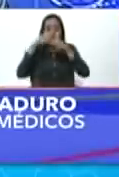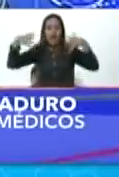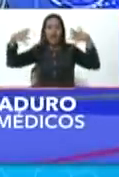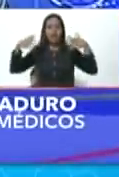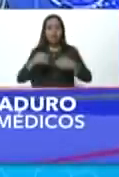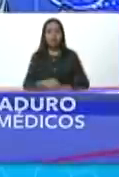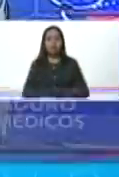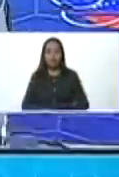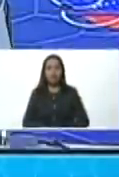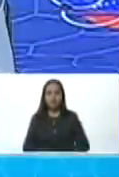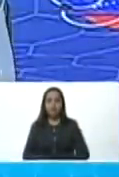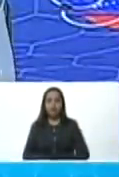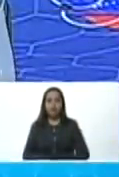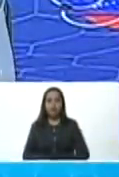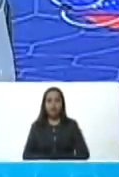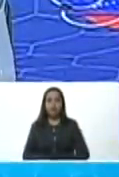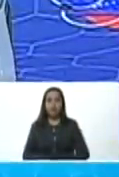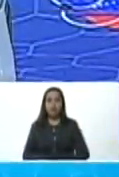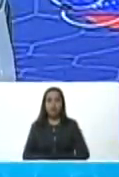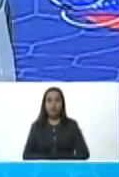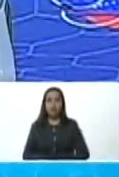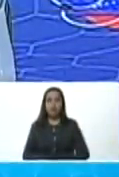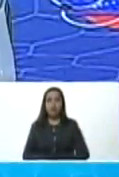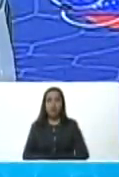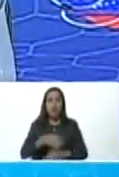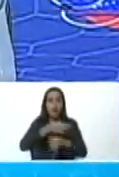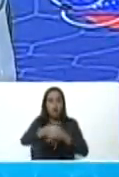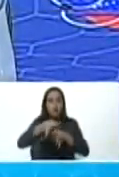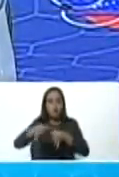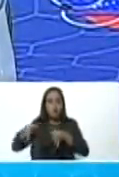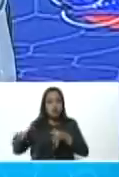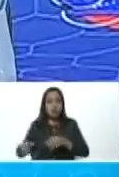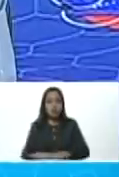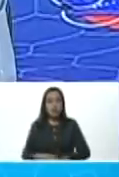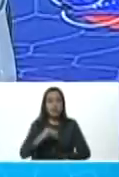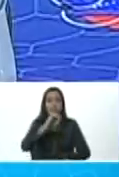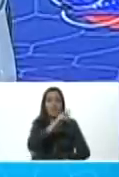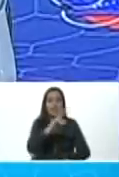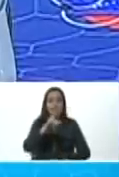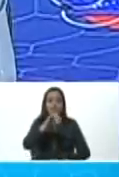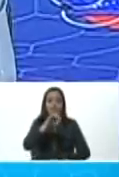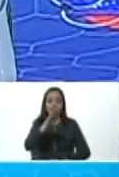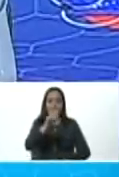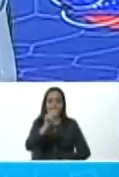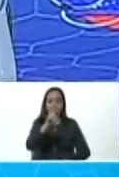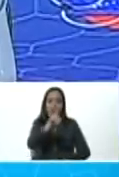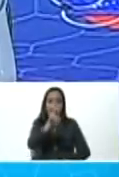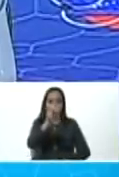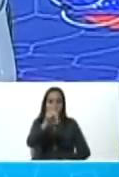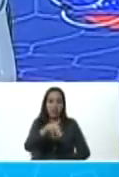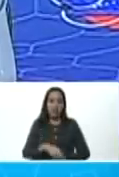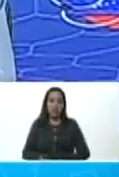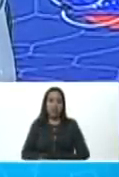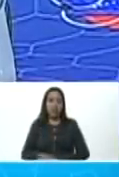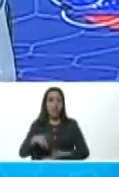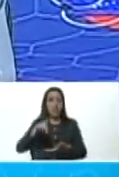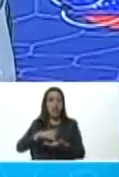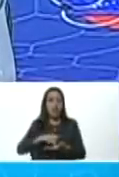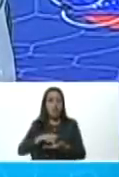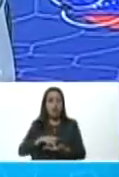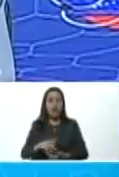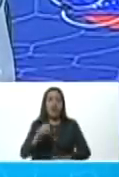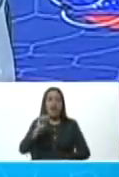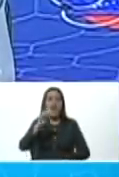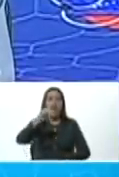Daniel Camejo Acosta, allá en el municipio Irribarren, en la nueva parroquia Ana